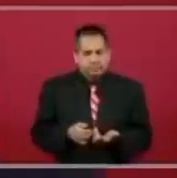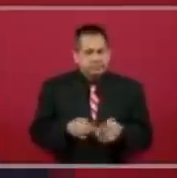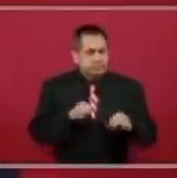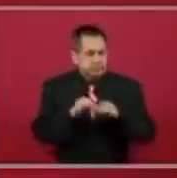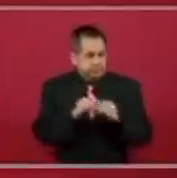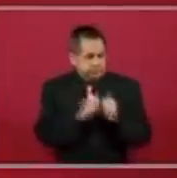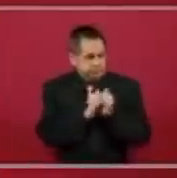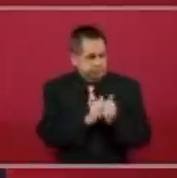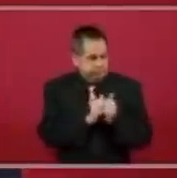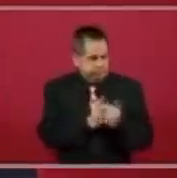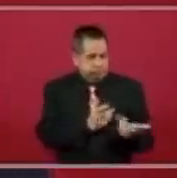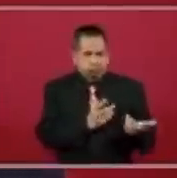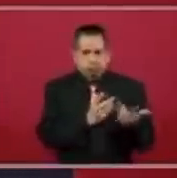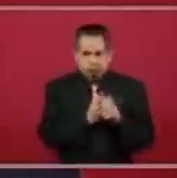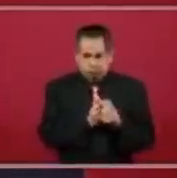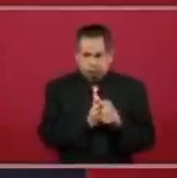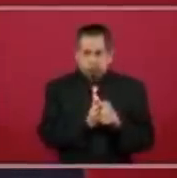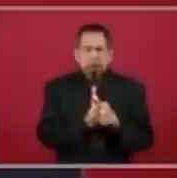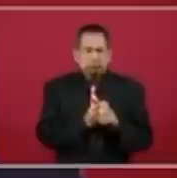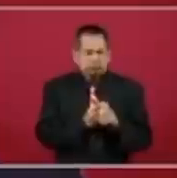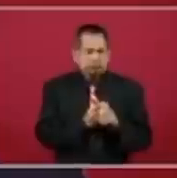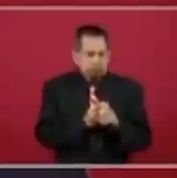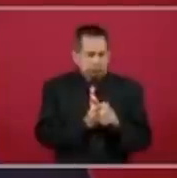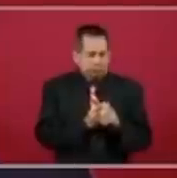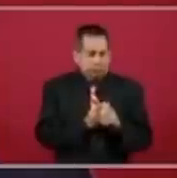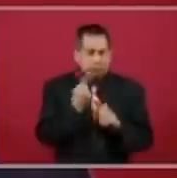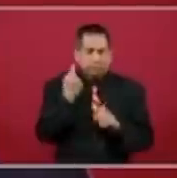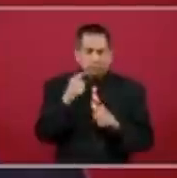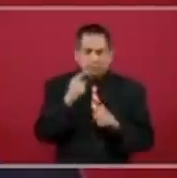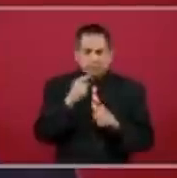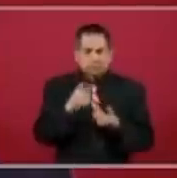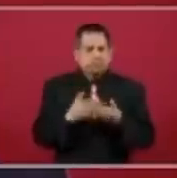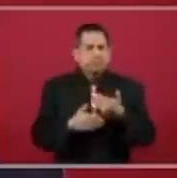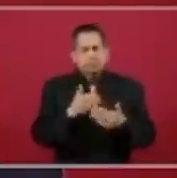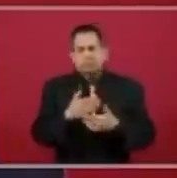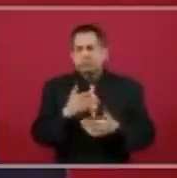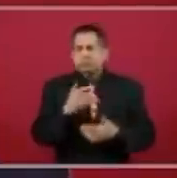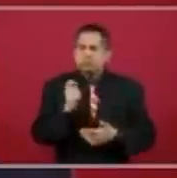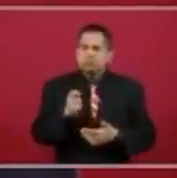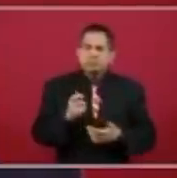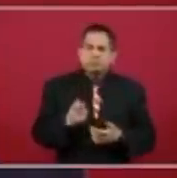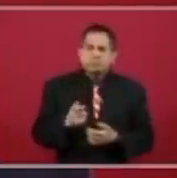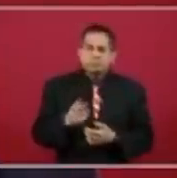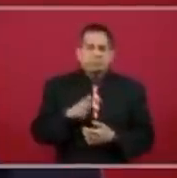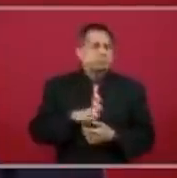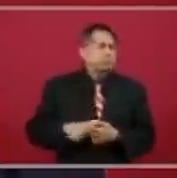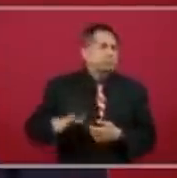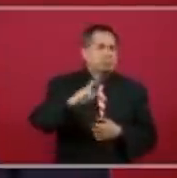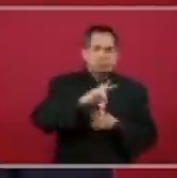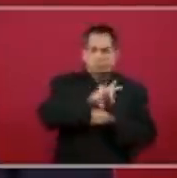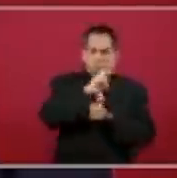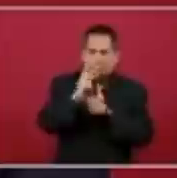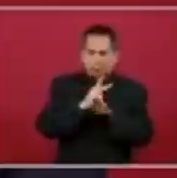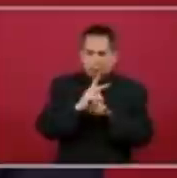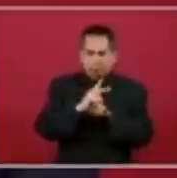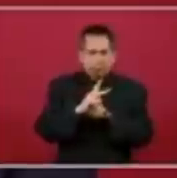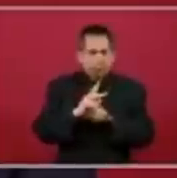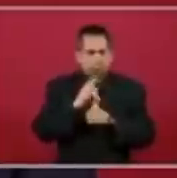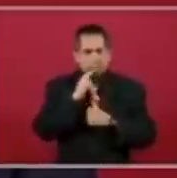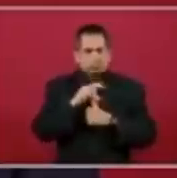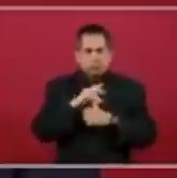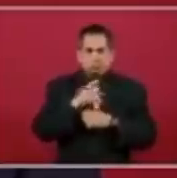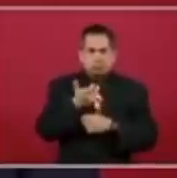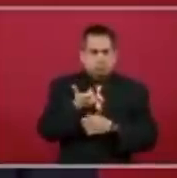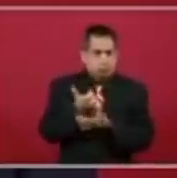trabajar juntos para lograr que el país tenga